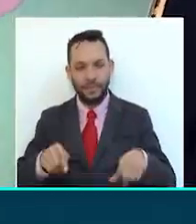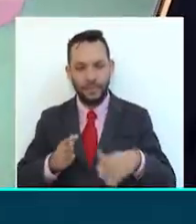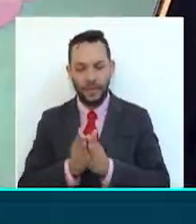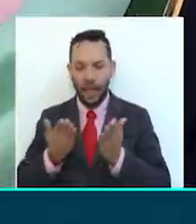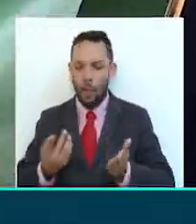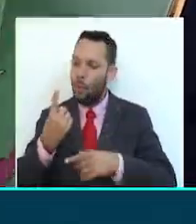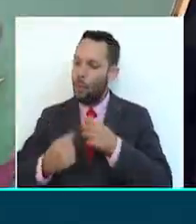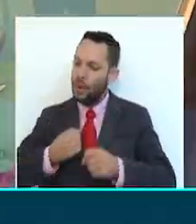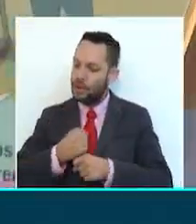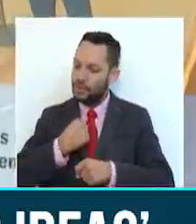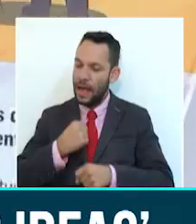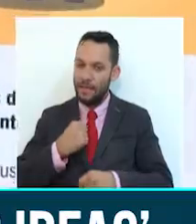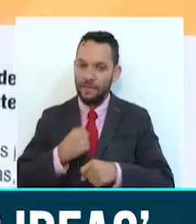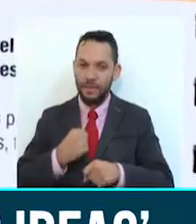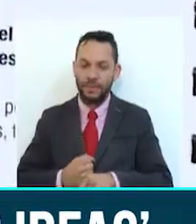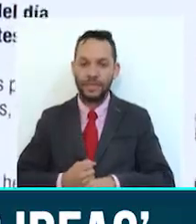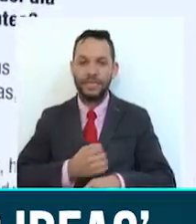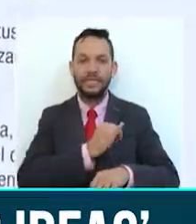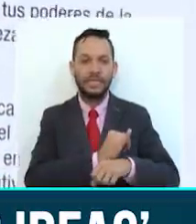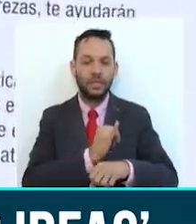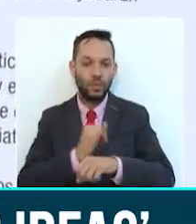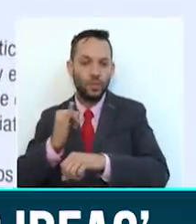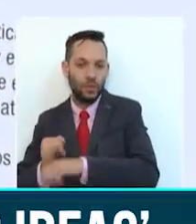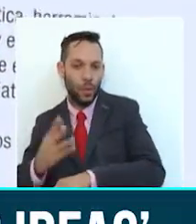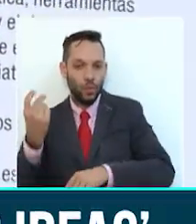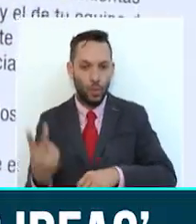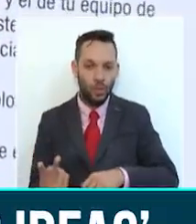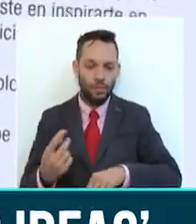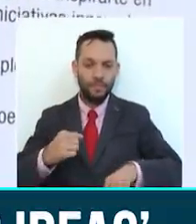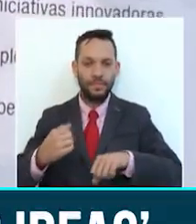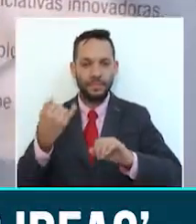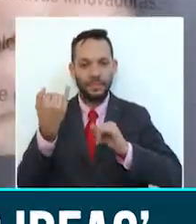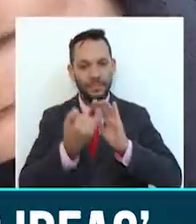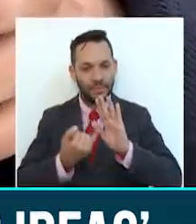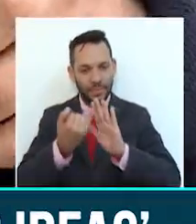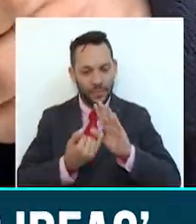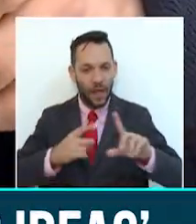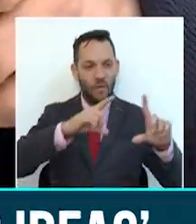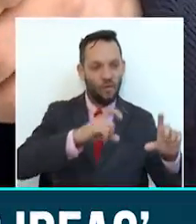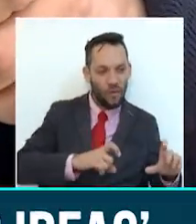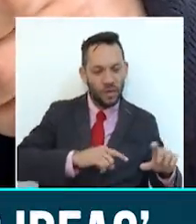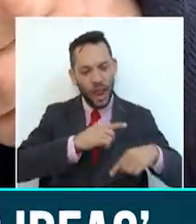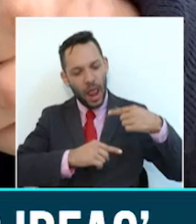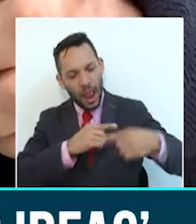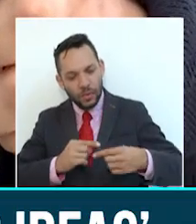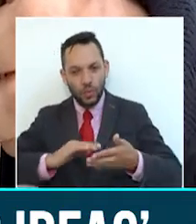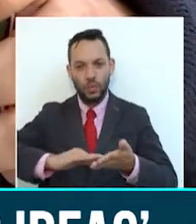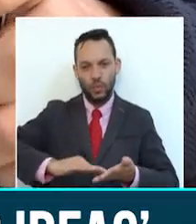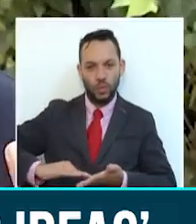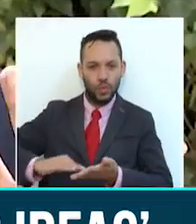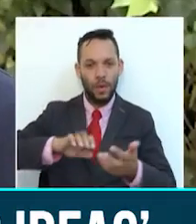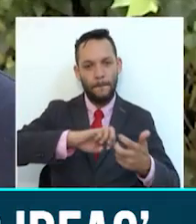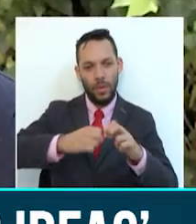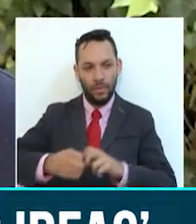trabajo entre 2 instituciones reconocidas que logran plasmar por medio de imágenes, video y texto herramientas para la solución de